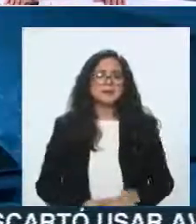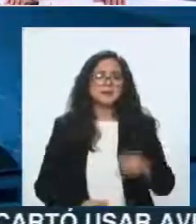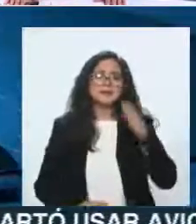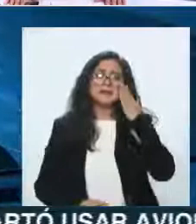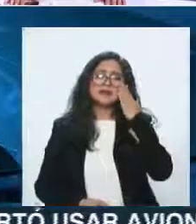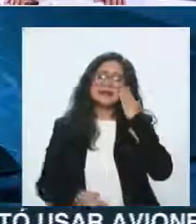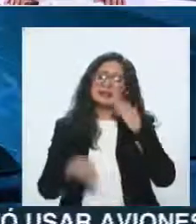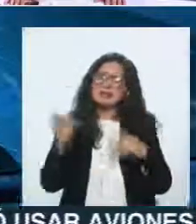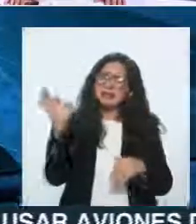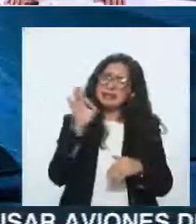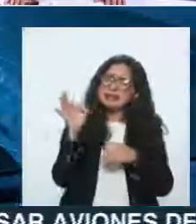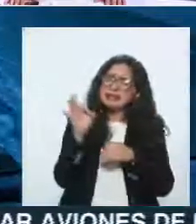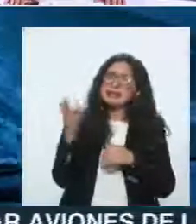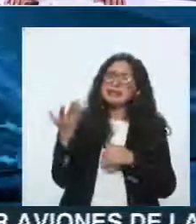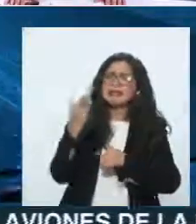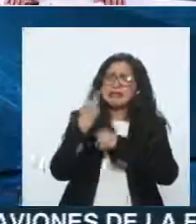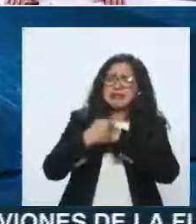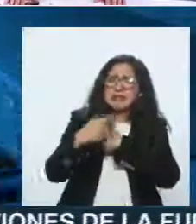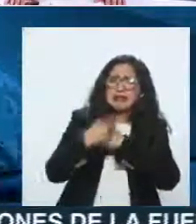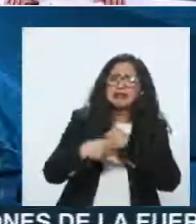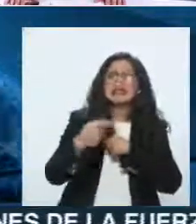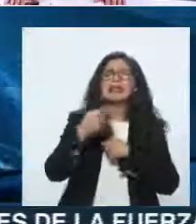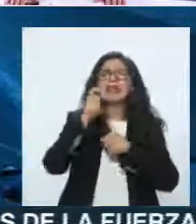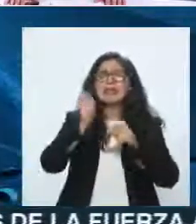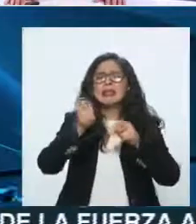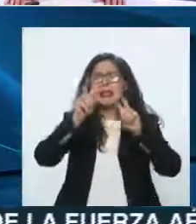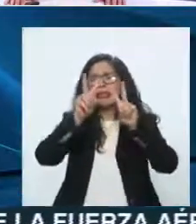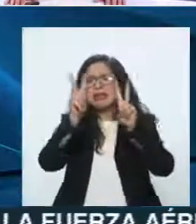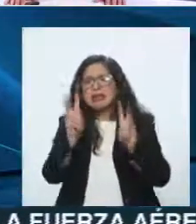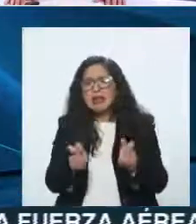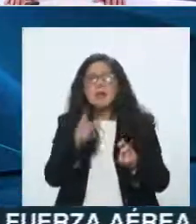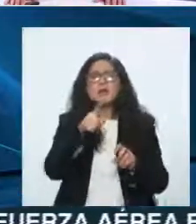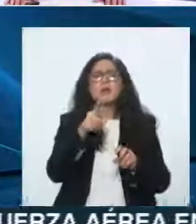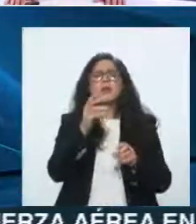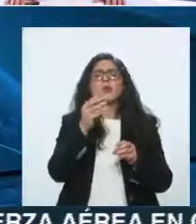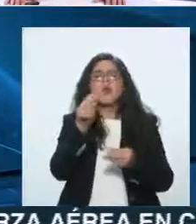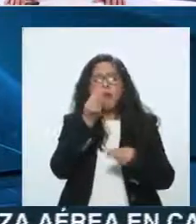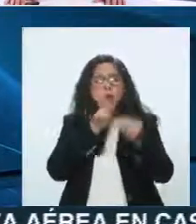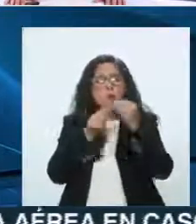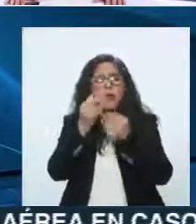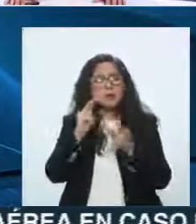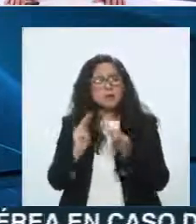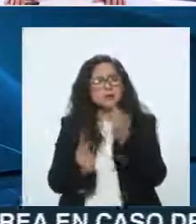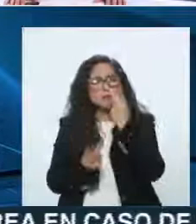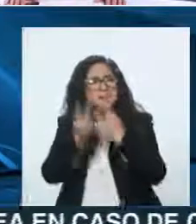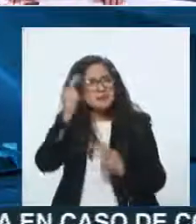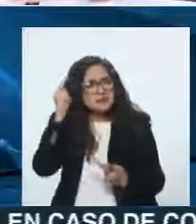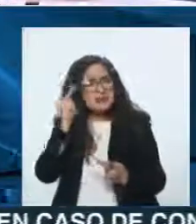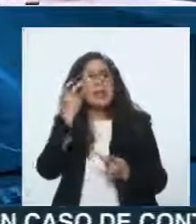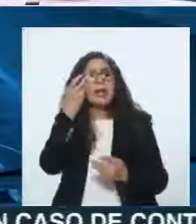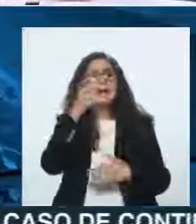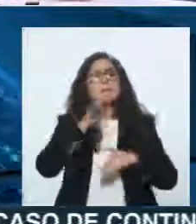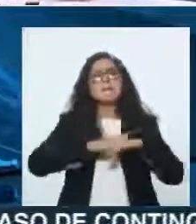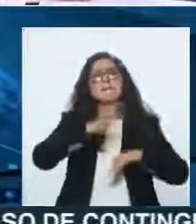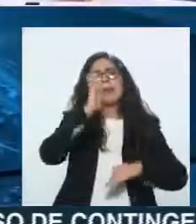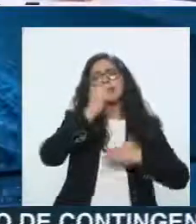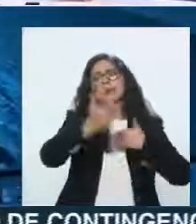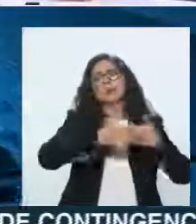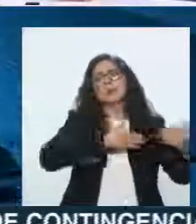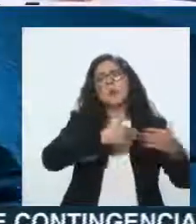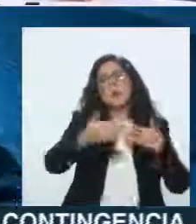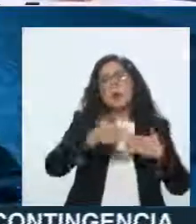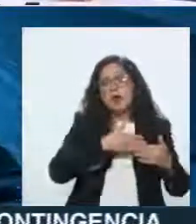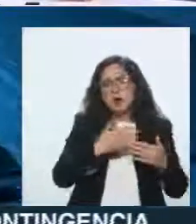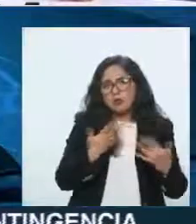que adoptemos un estándar en términos de variedades vegetales más moderno, que suele ser más favorable a las empresas